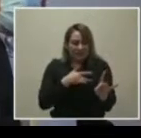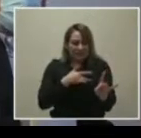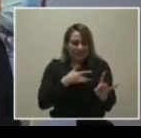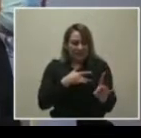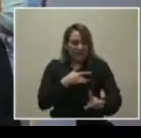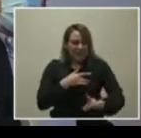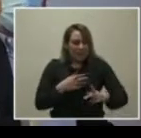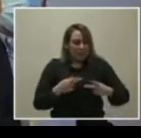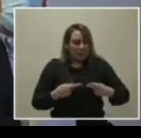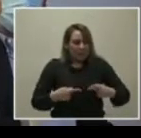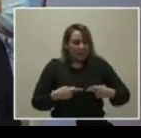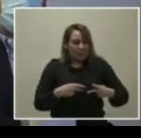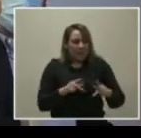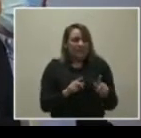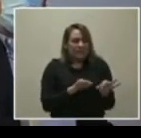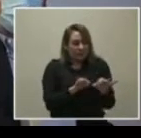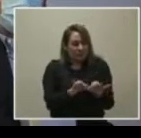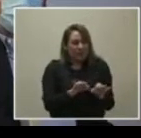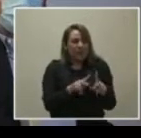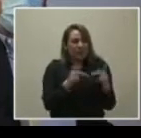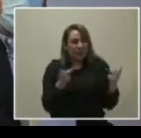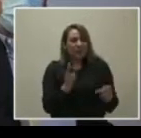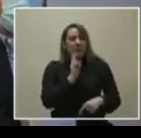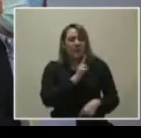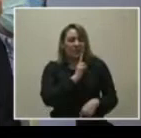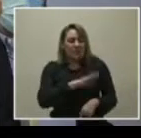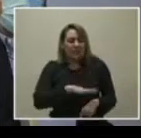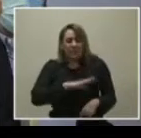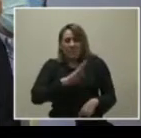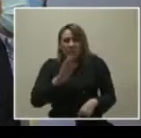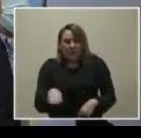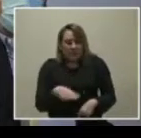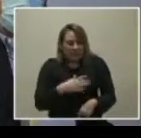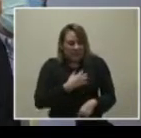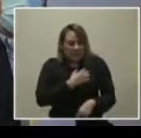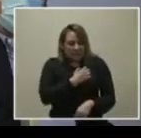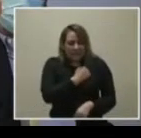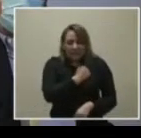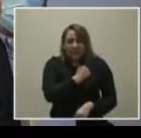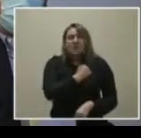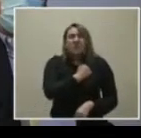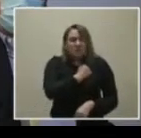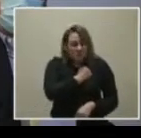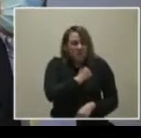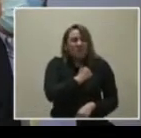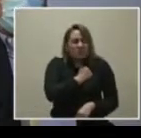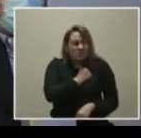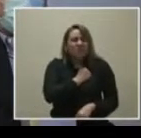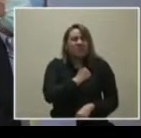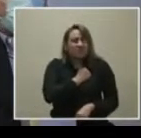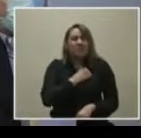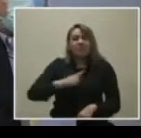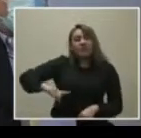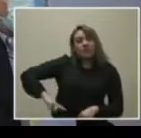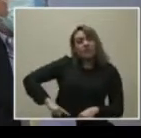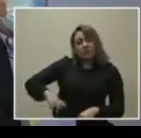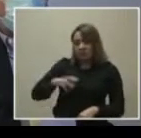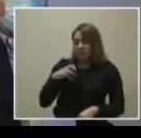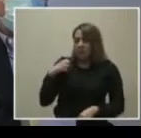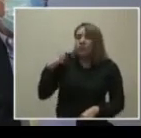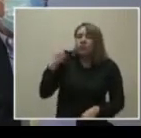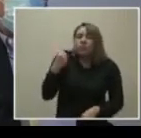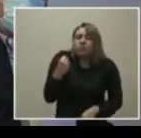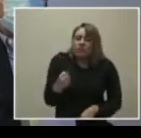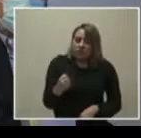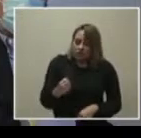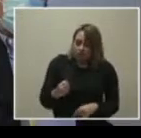una cicatriz imborrable en la piel social y nos obligan como gobierno a que pongamos toda